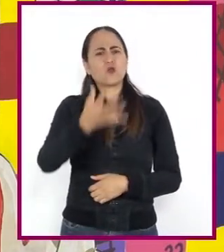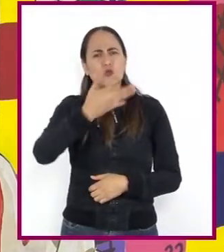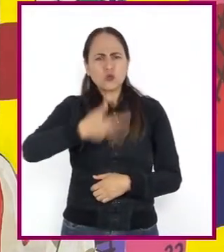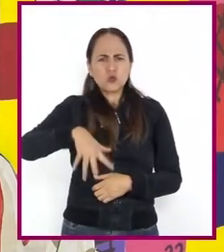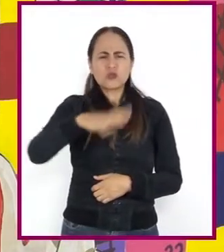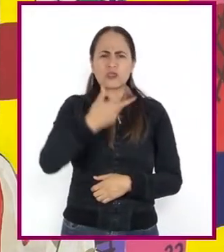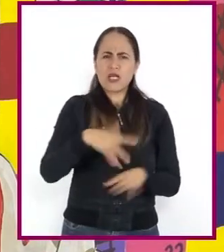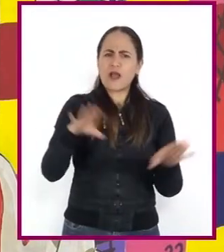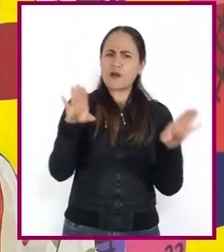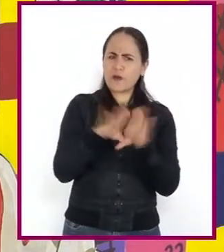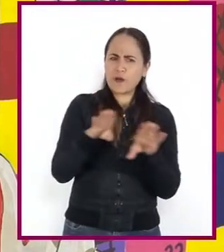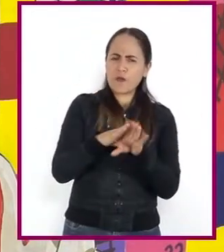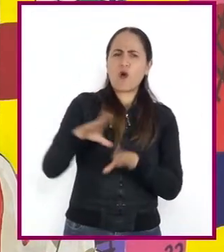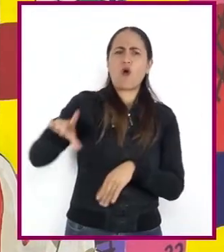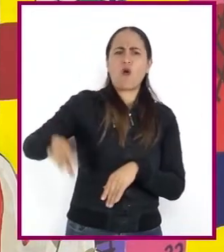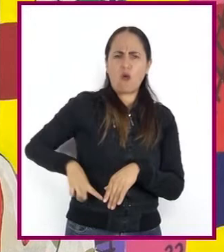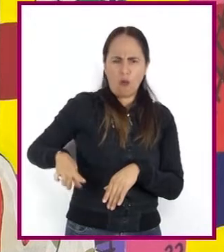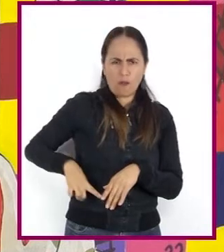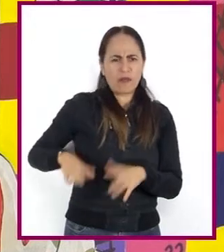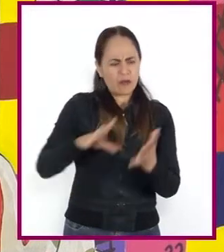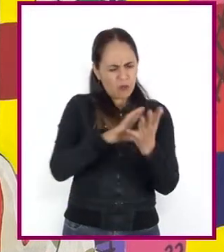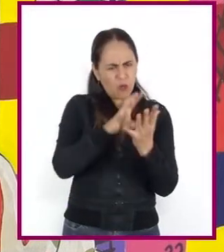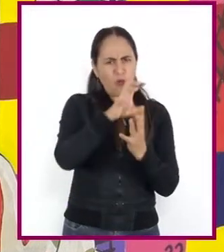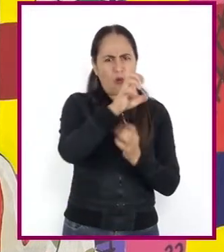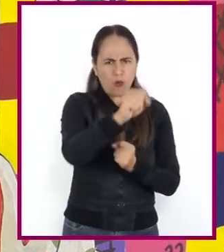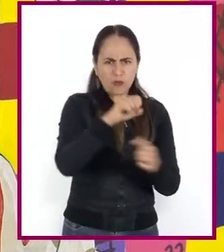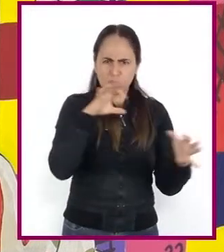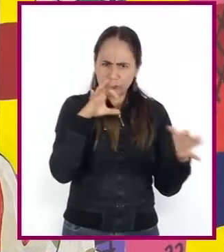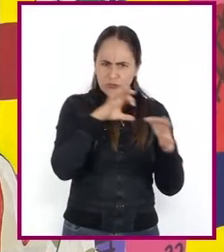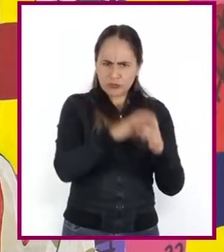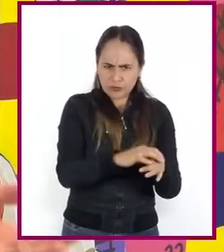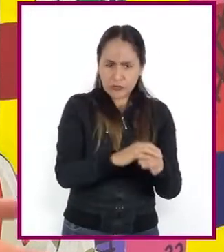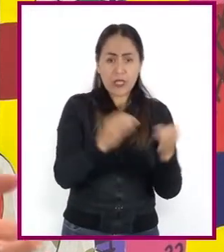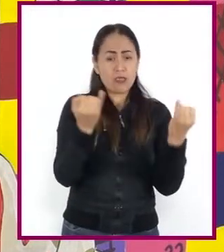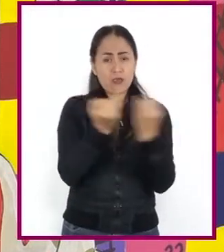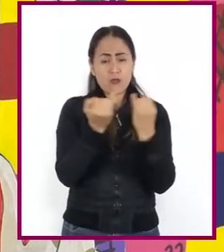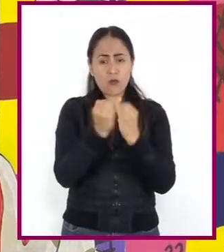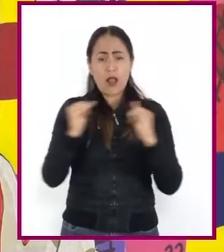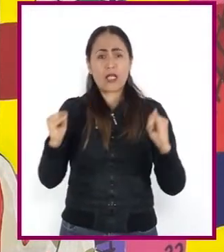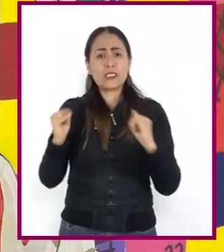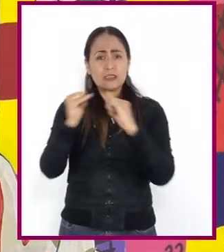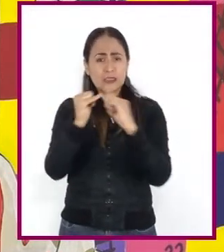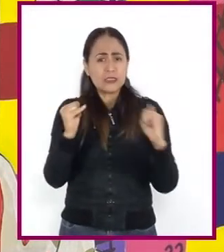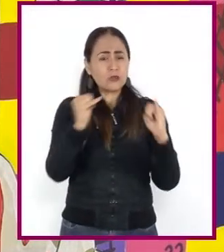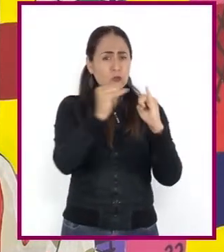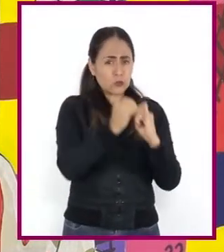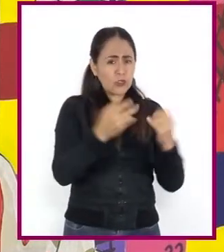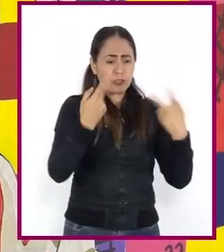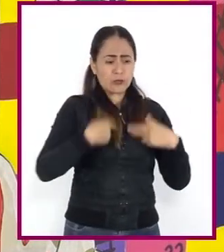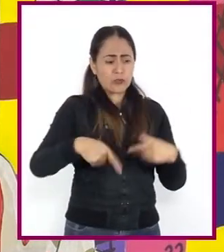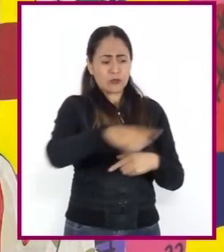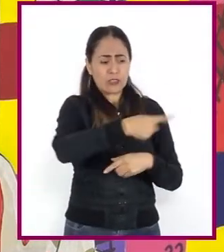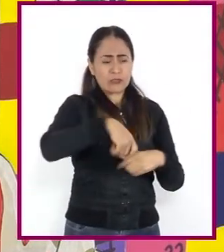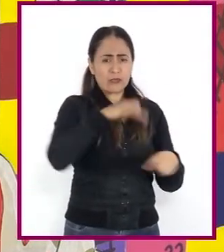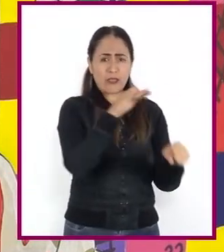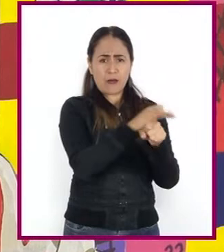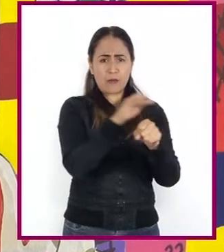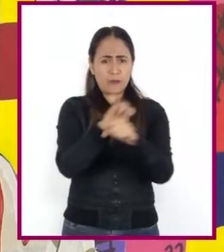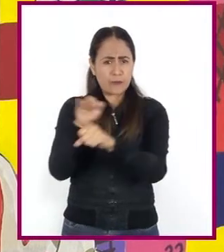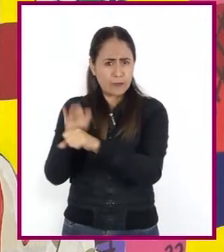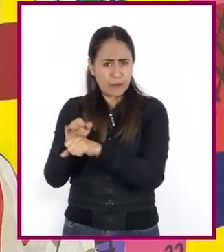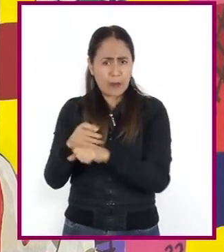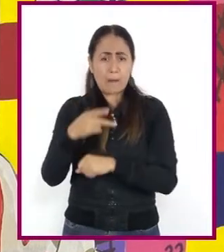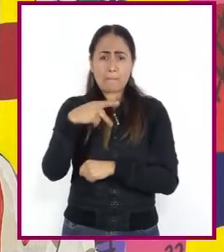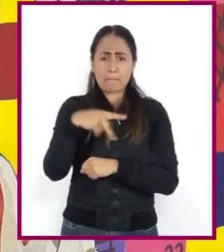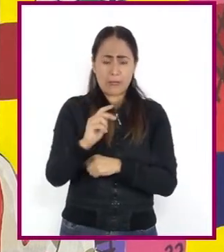un gobierno constitucional e instituciones democráticas, pero sobre todo marcó